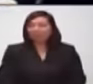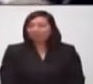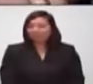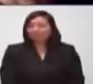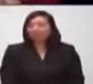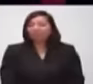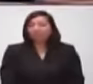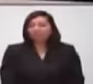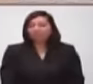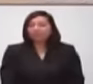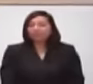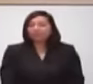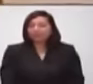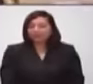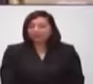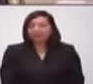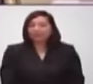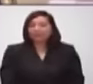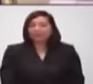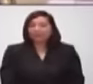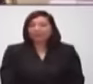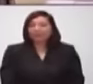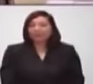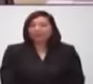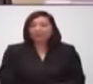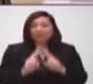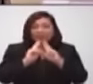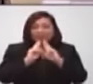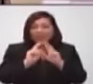Gracias. Antes de pasar a las respuestas